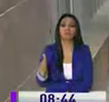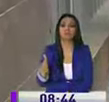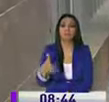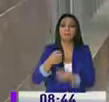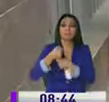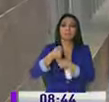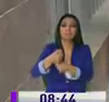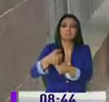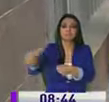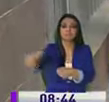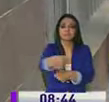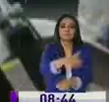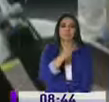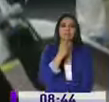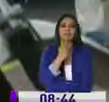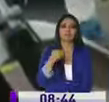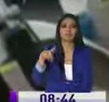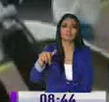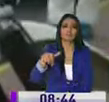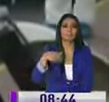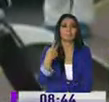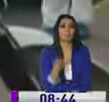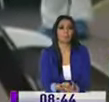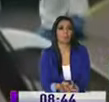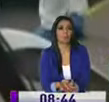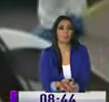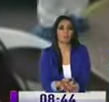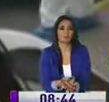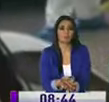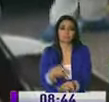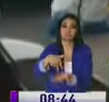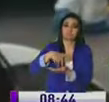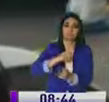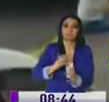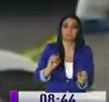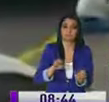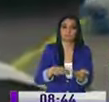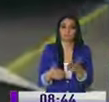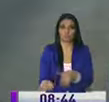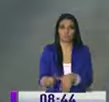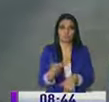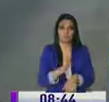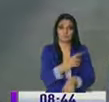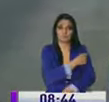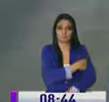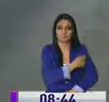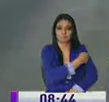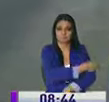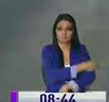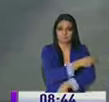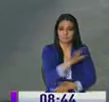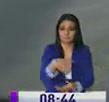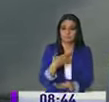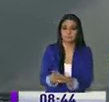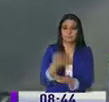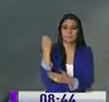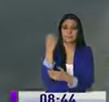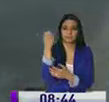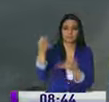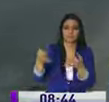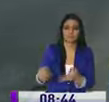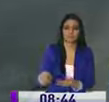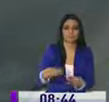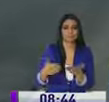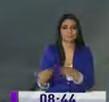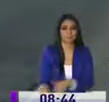pronto cayó y nunca se volvió a levantar a la emergencia llegaron paramédicos de la cruz roja quienes confirmaron su deceso presuntamente